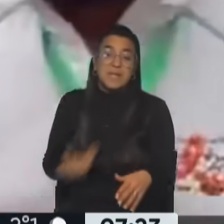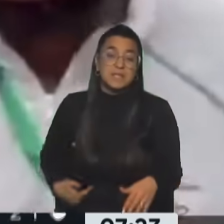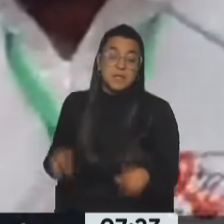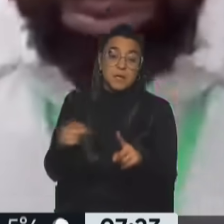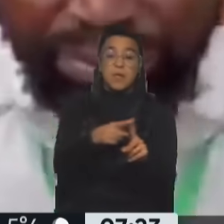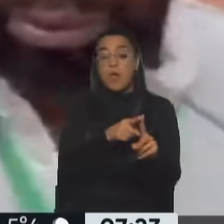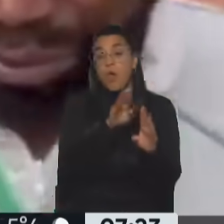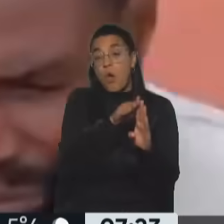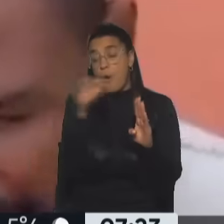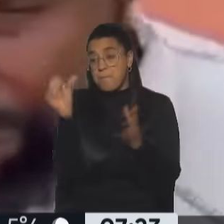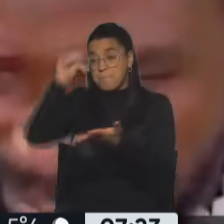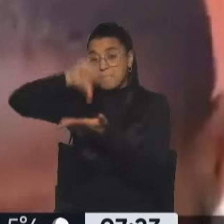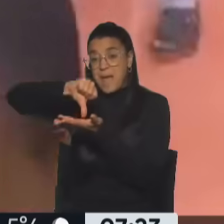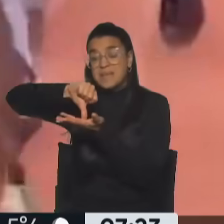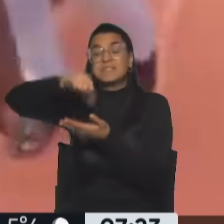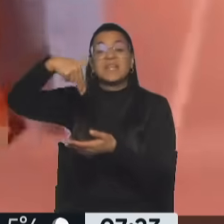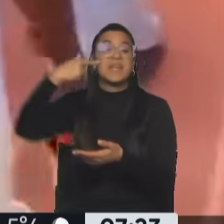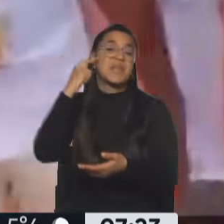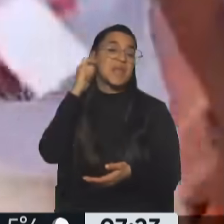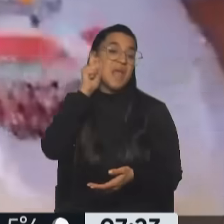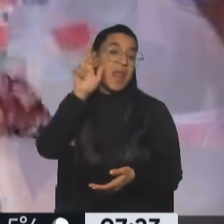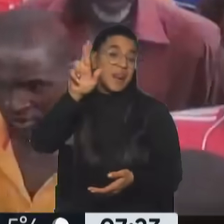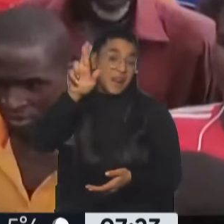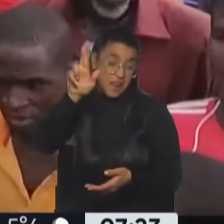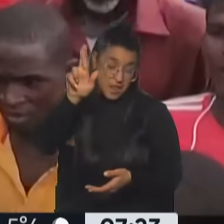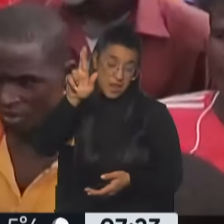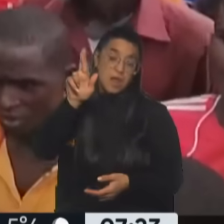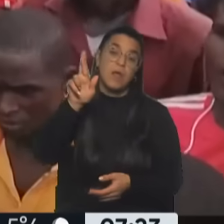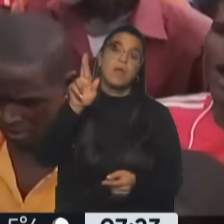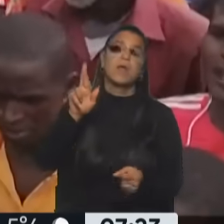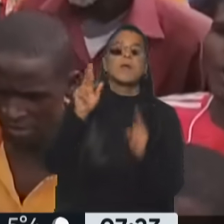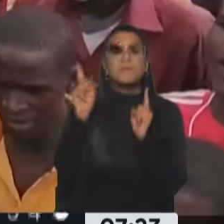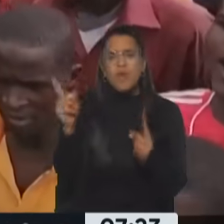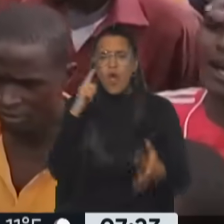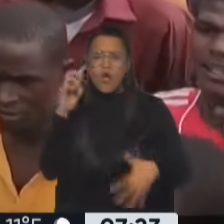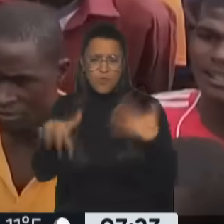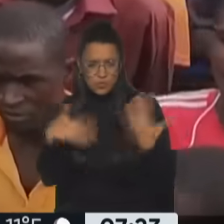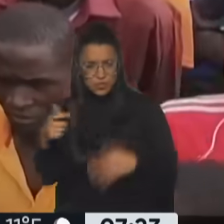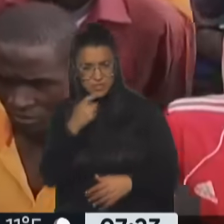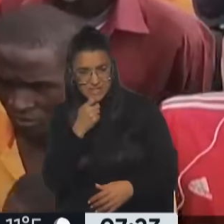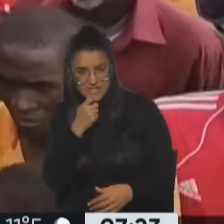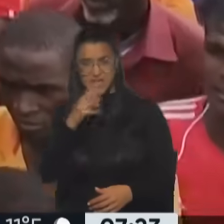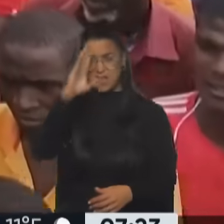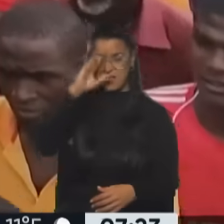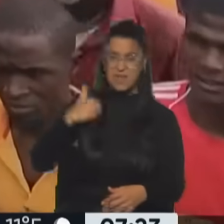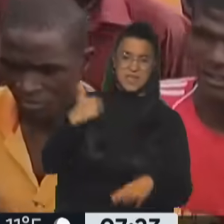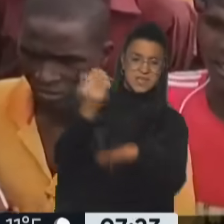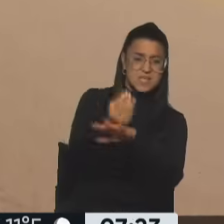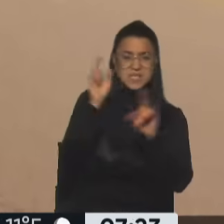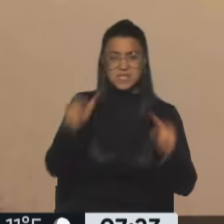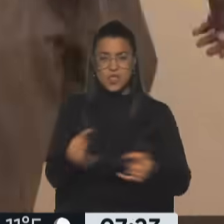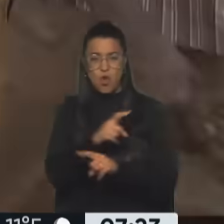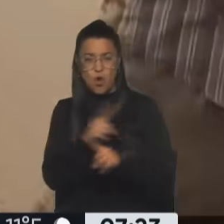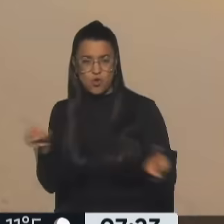vecino, en Níger. Y a partir de ese momento creó mucha confusión si se iba a producir la intervención o no. Ahí